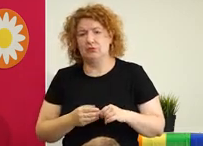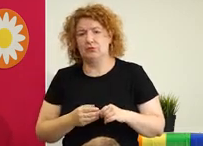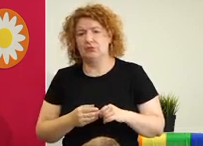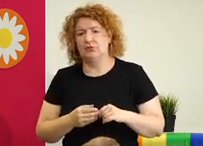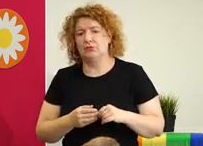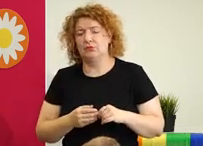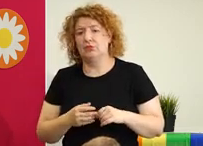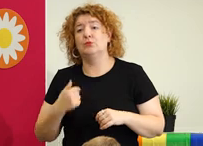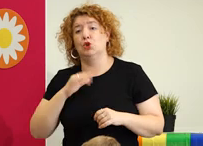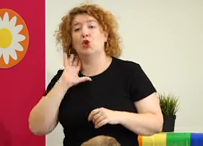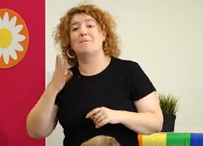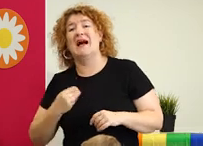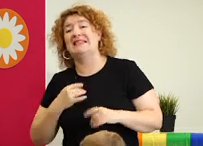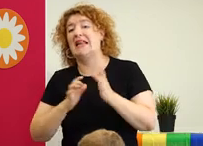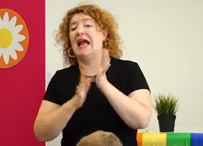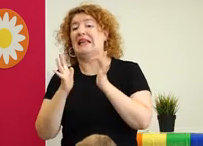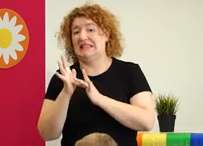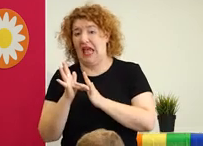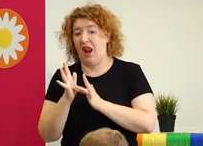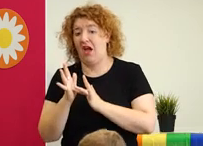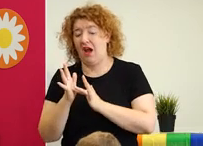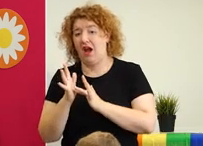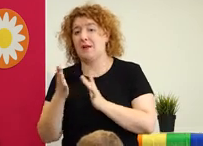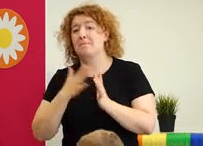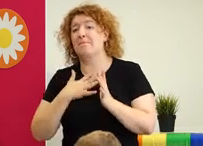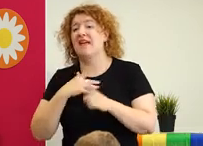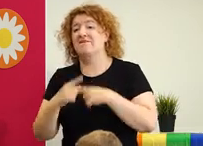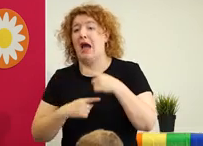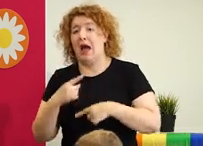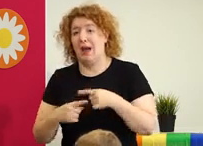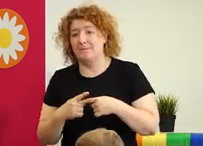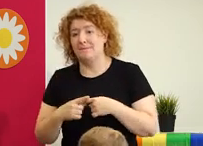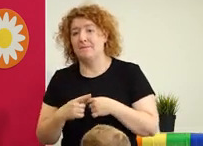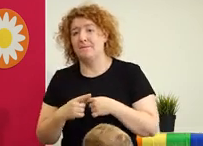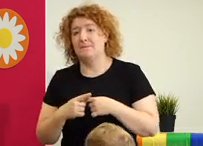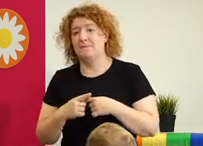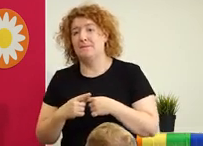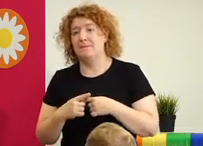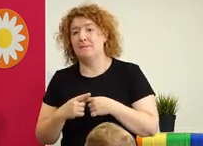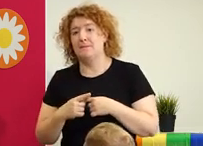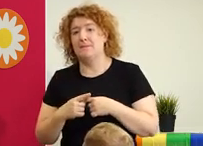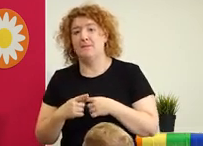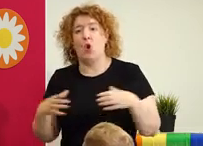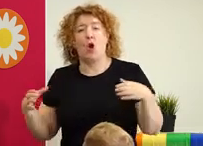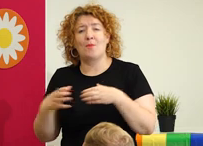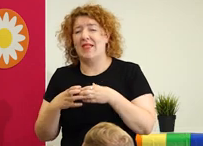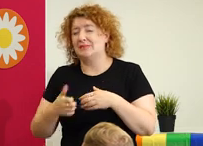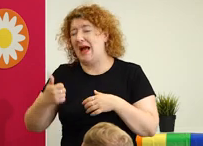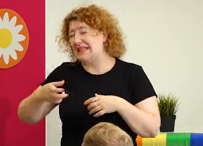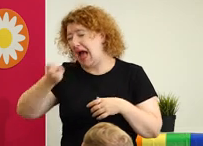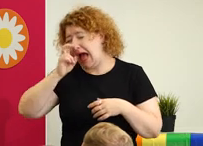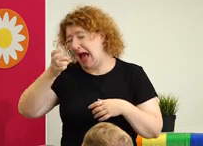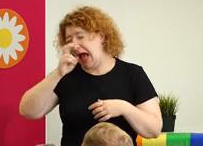yo soy de origen palestina cristiana y además mi familia es una de las comunidades más antiguas